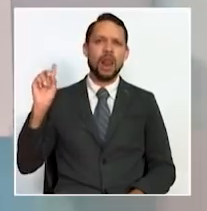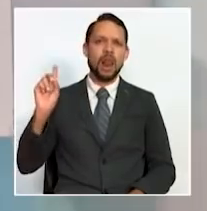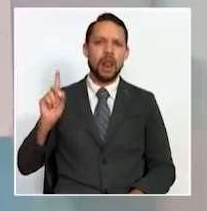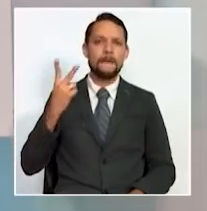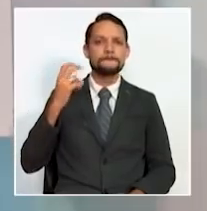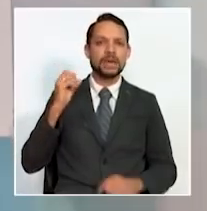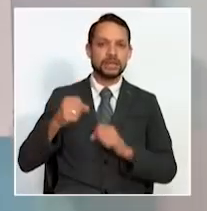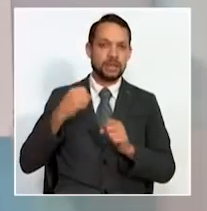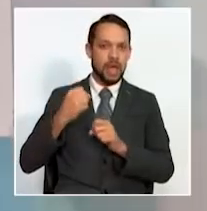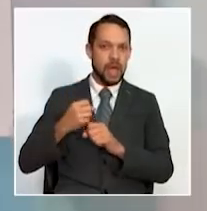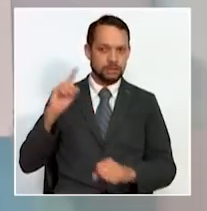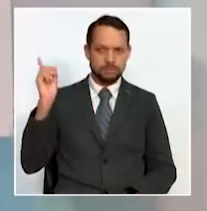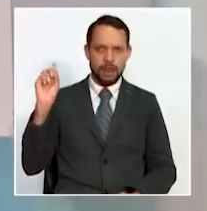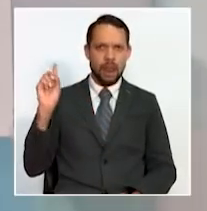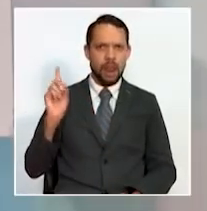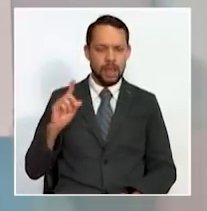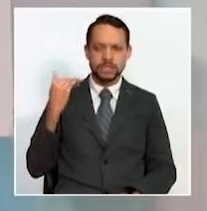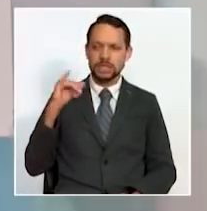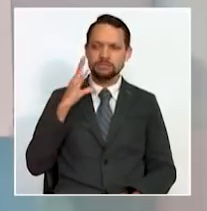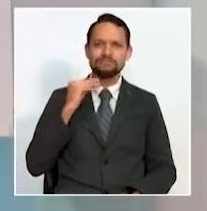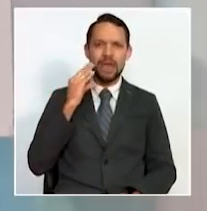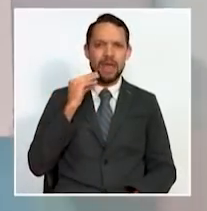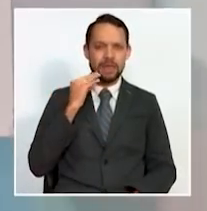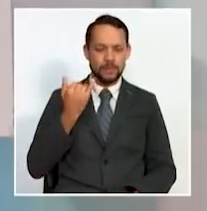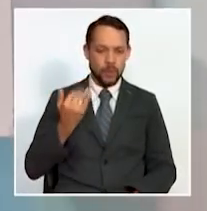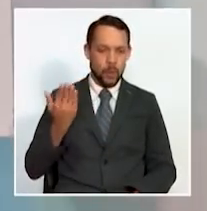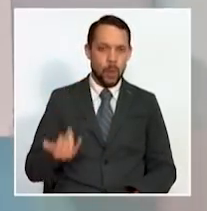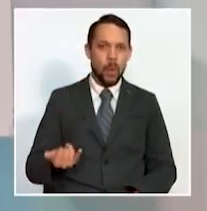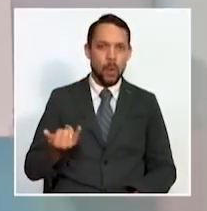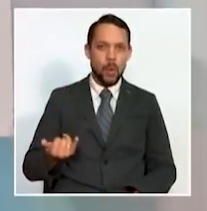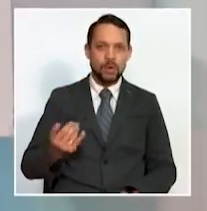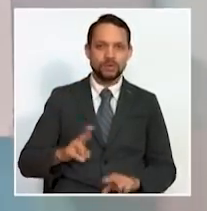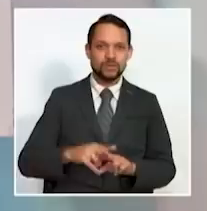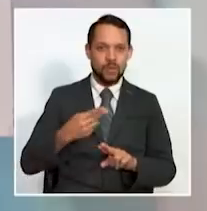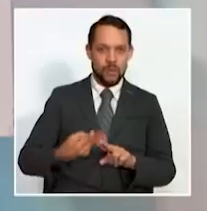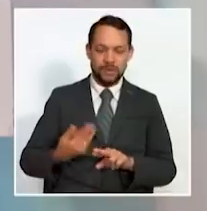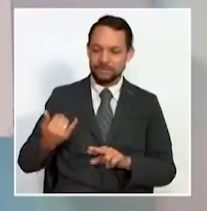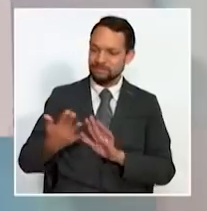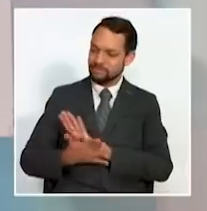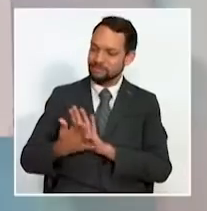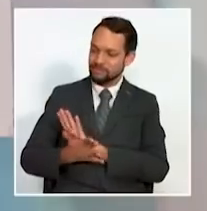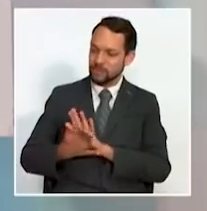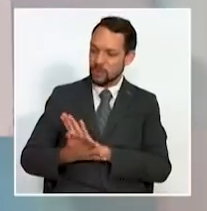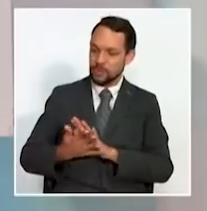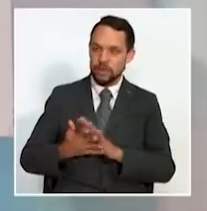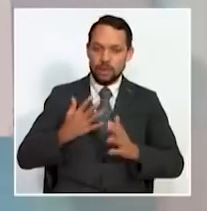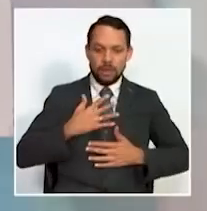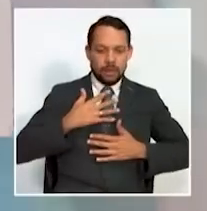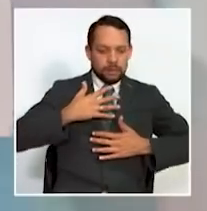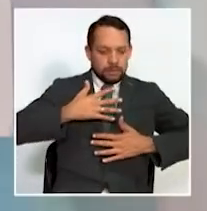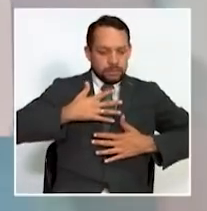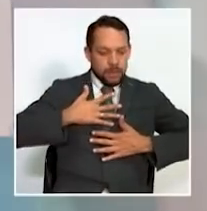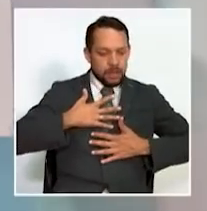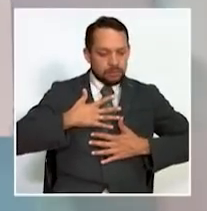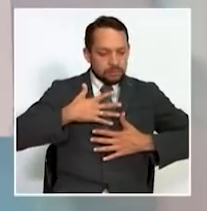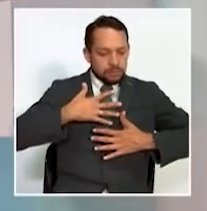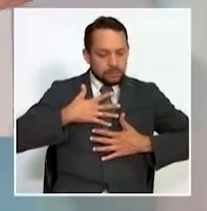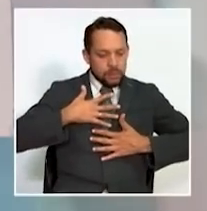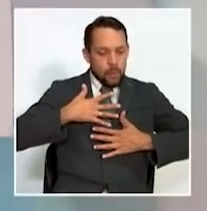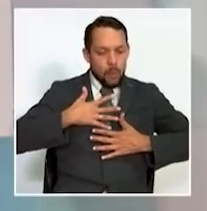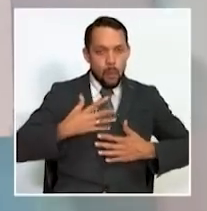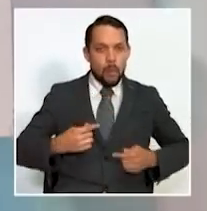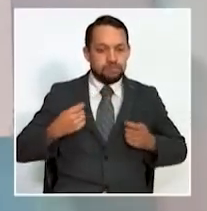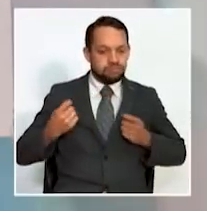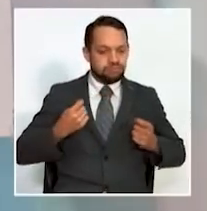20 años. Y hoy él, mi sobrino, les va a compartir toda esa parte del pulmón para que entendamos luego la patología